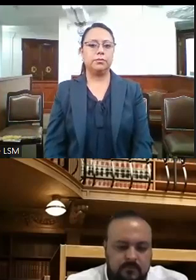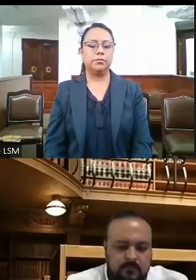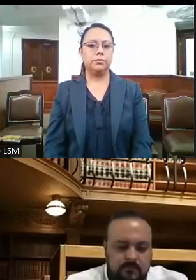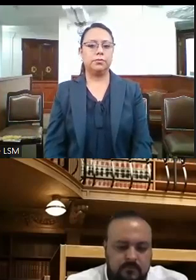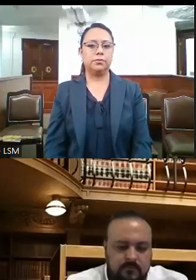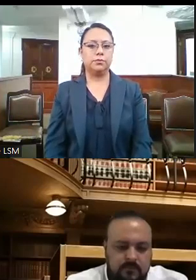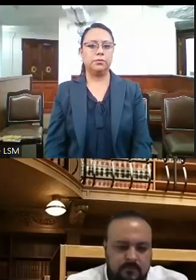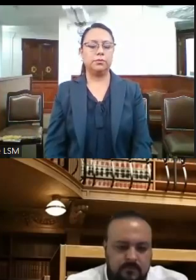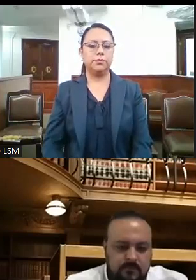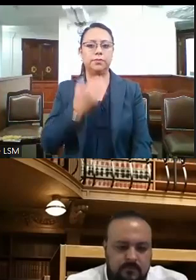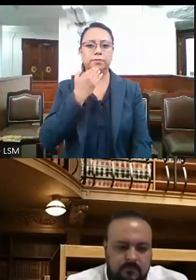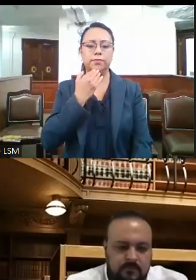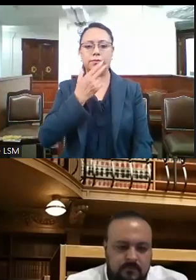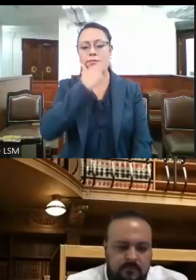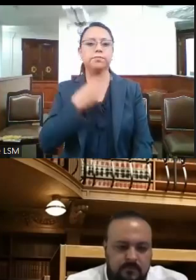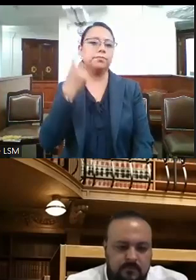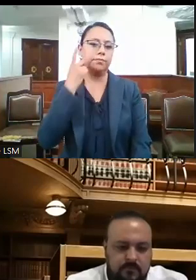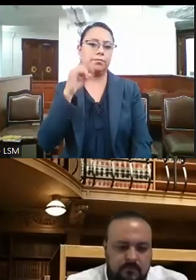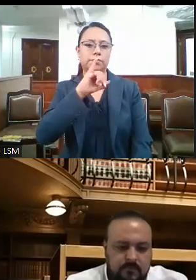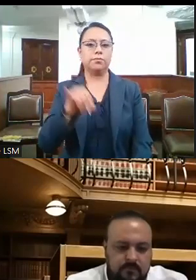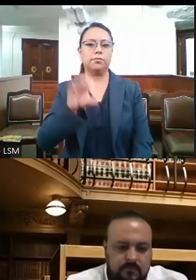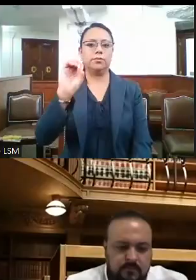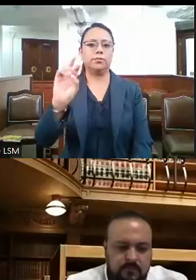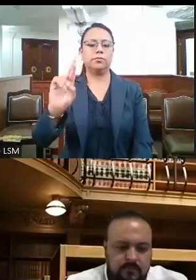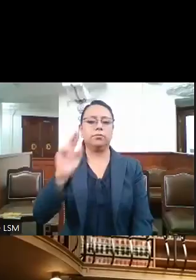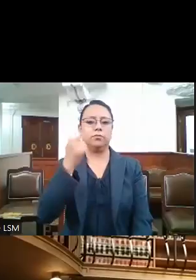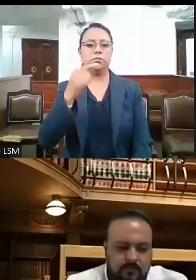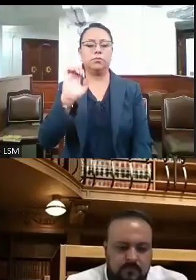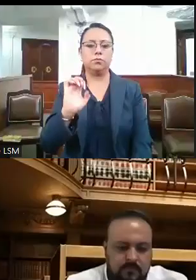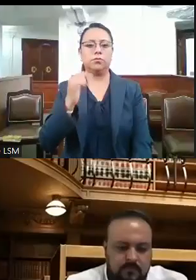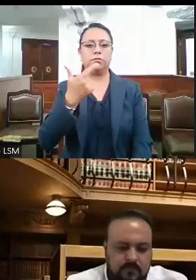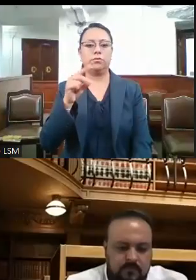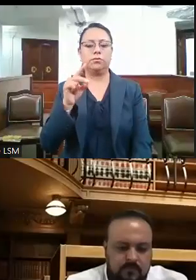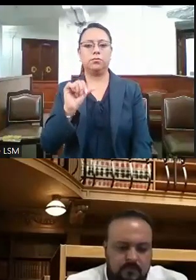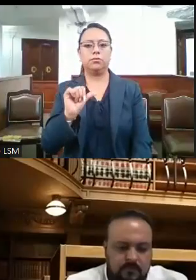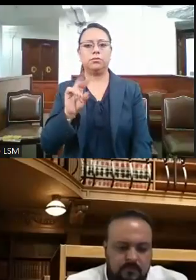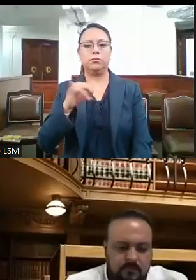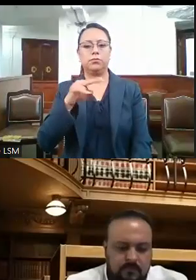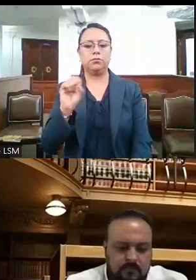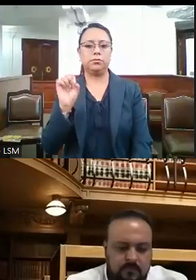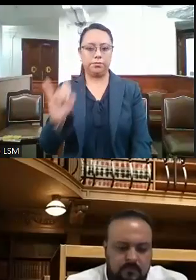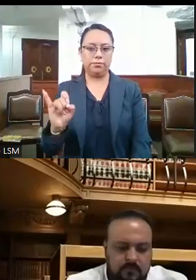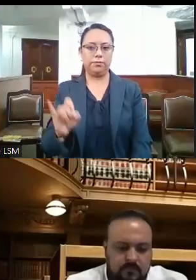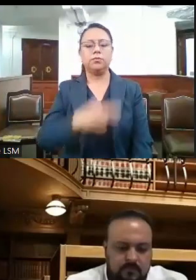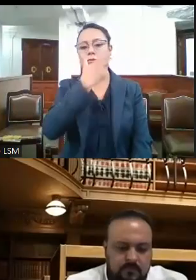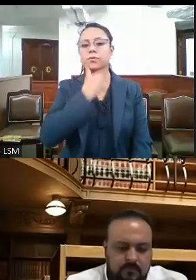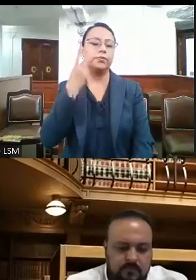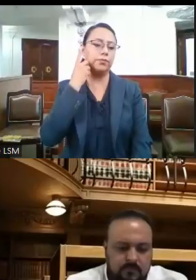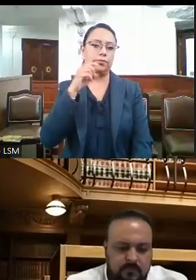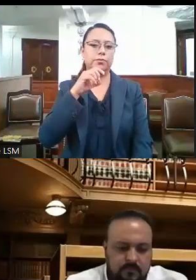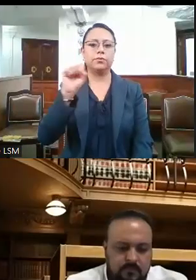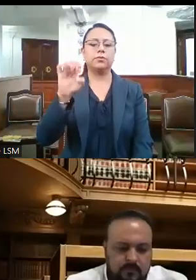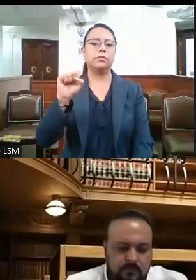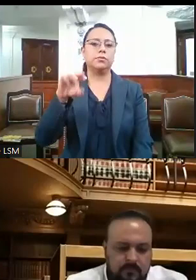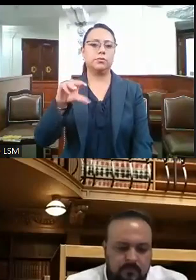Diputado Jorge Gaviño Ambriz. Gaviño sí. Gracias. Diputado Jesús Sesma Suárez. Sesma a